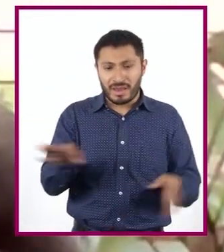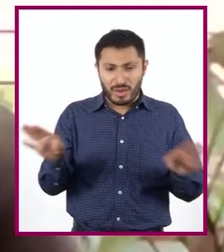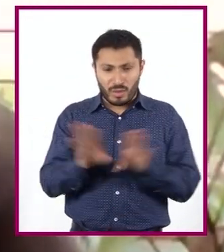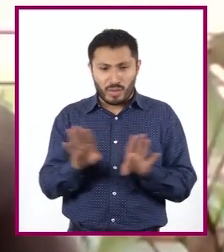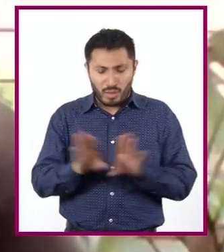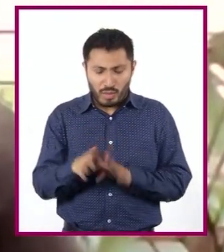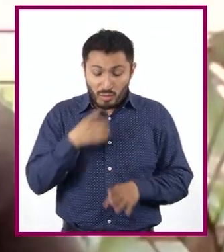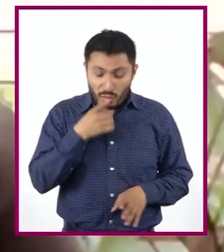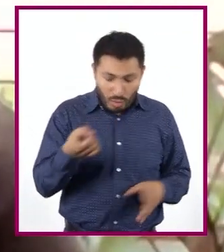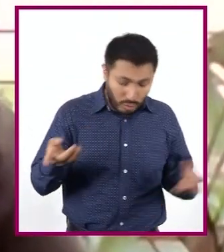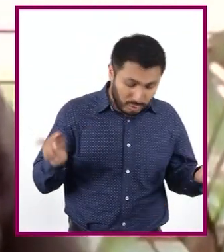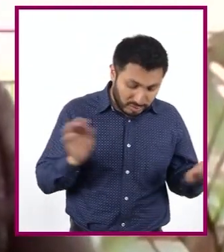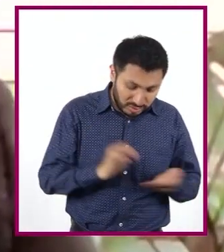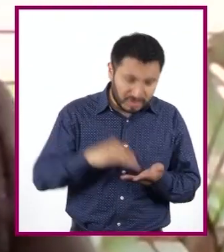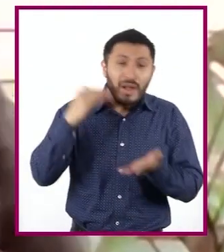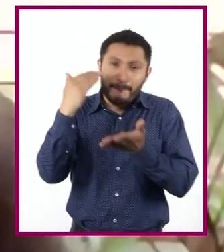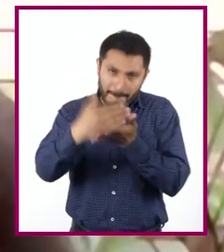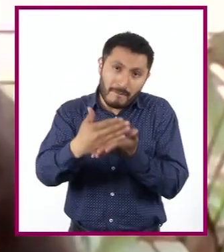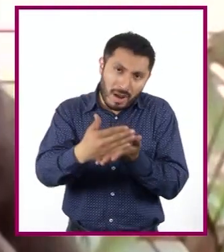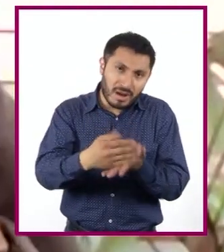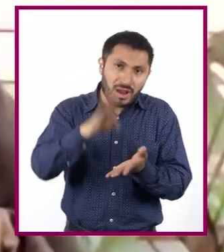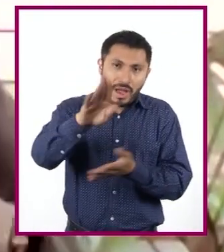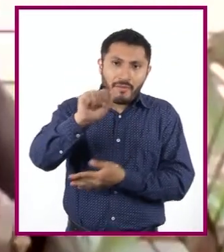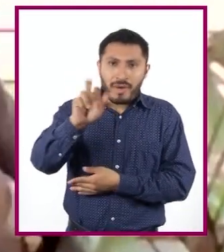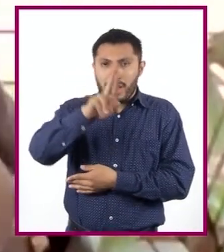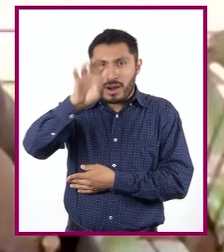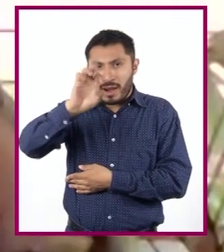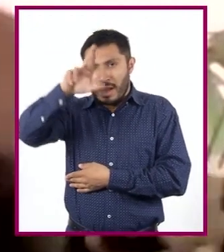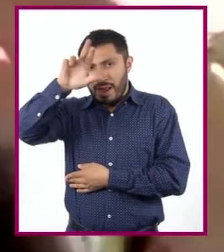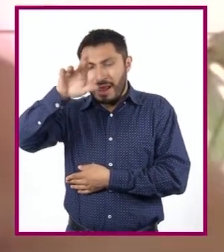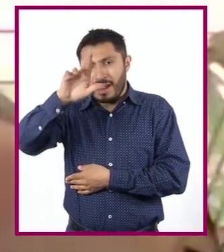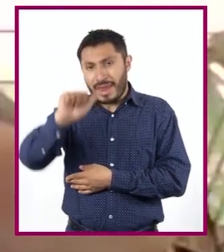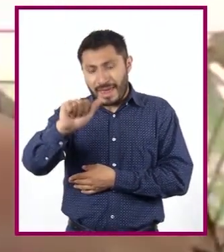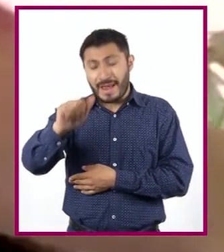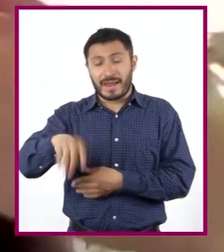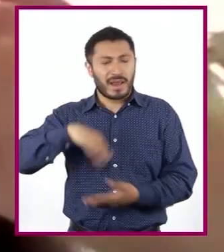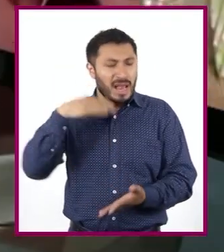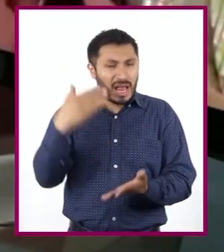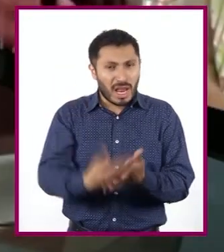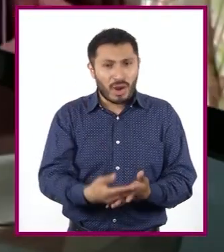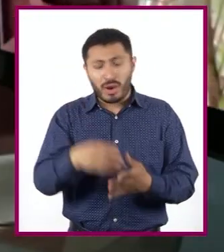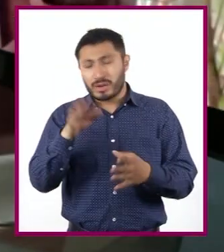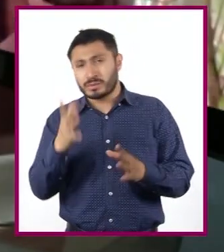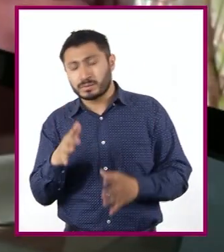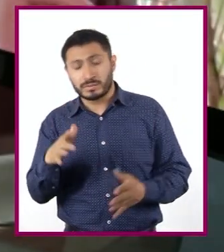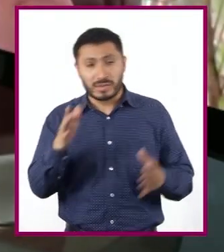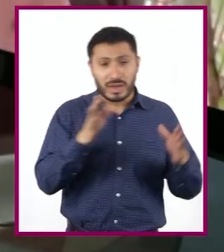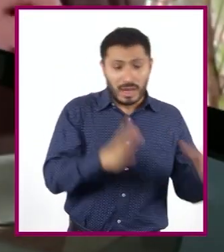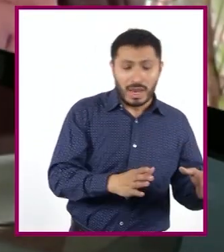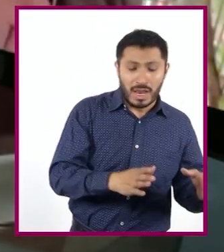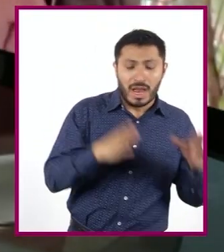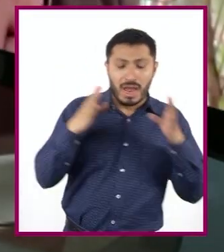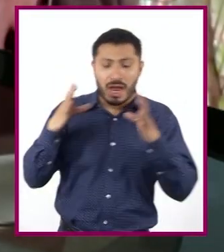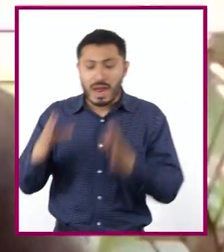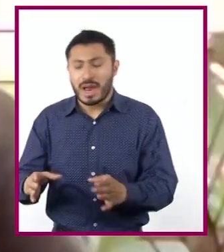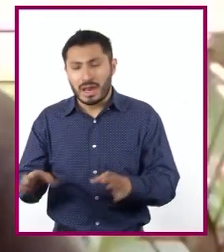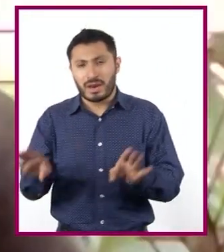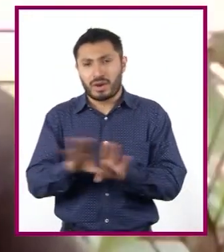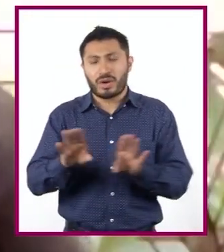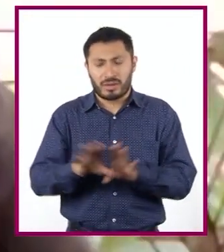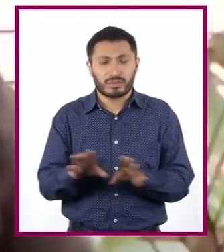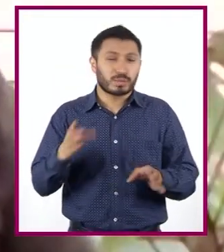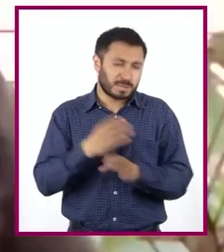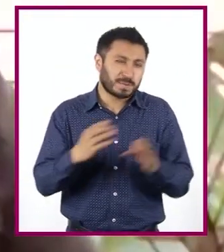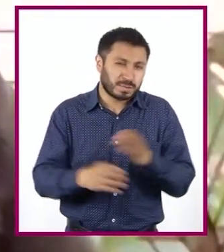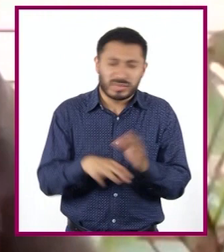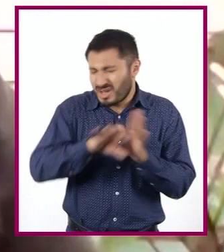Particularmente a mí me gusta ir a las librerías de viejo y oler cómo huelen los libros, pero no me gusta tener libros en mi casa. A mí me gusta más la opción de